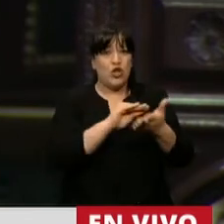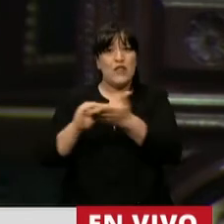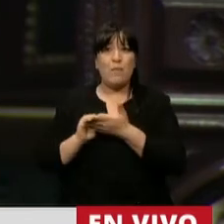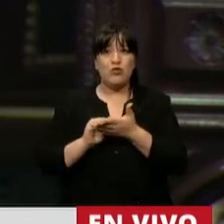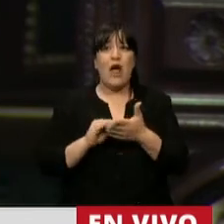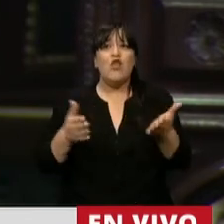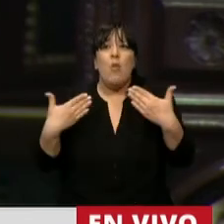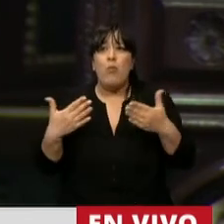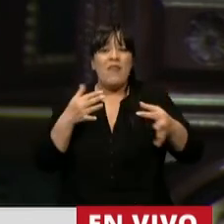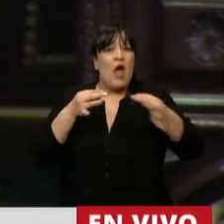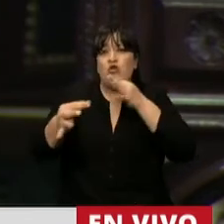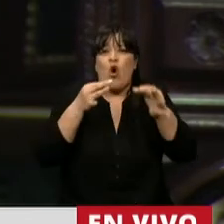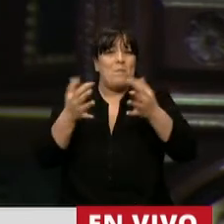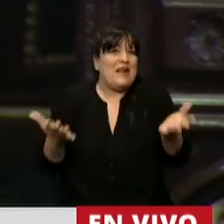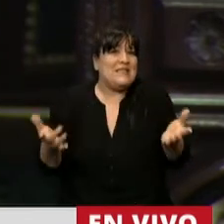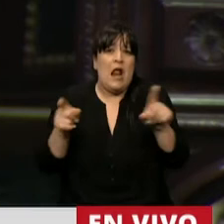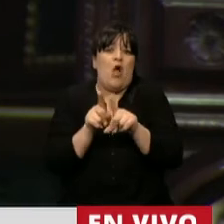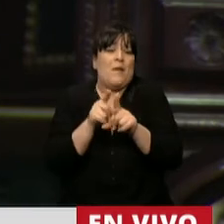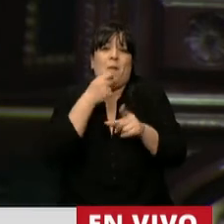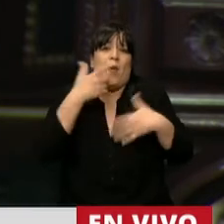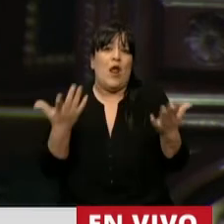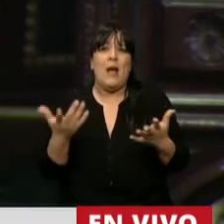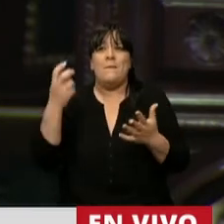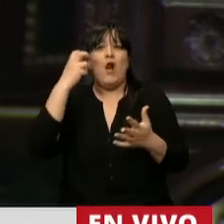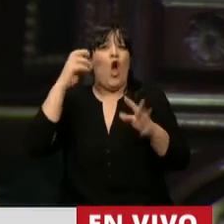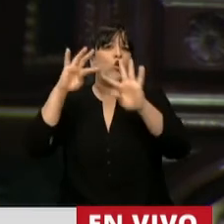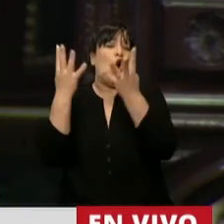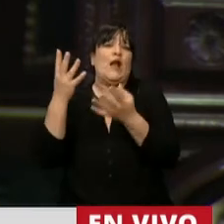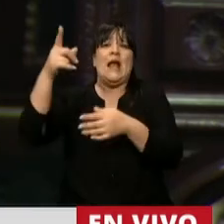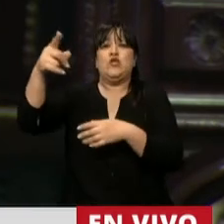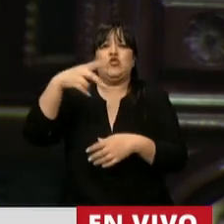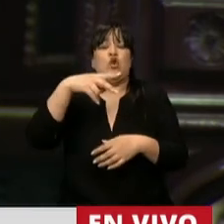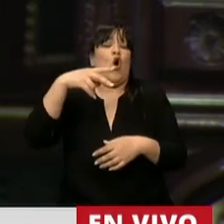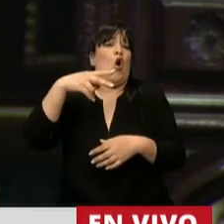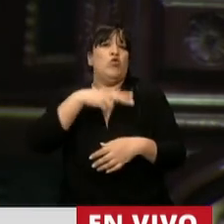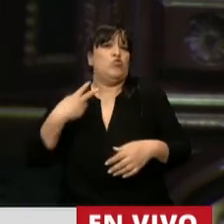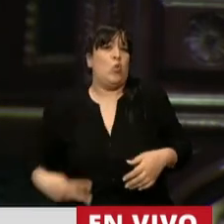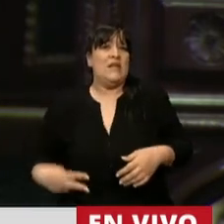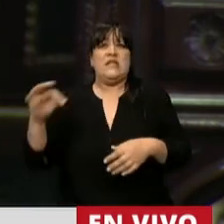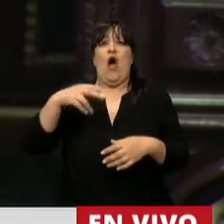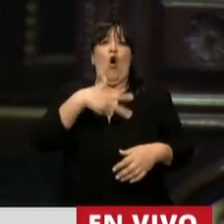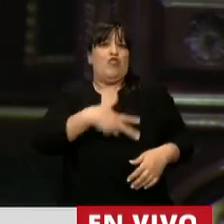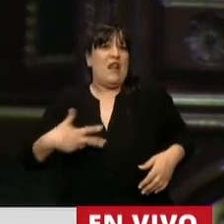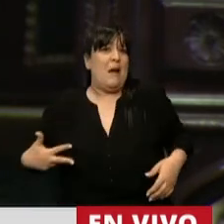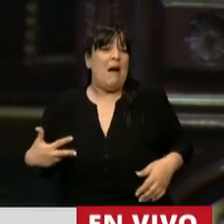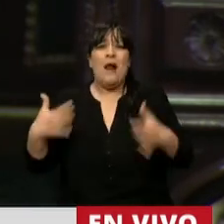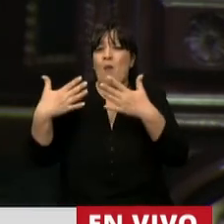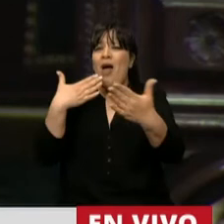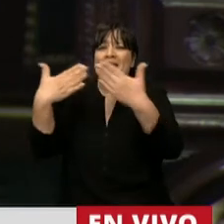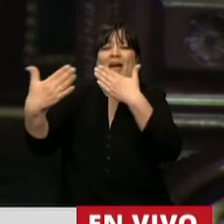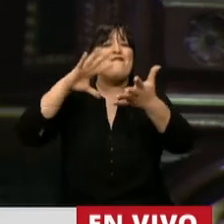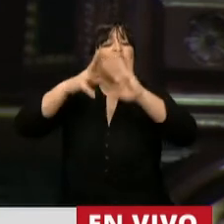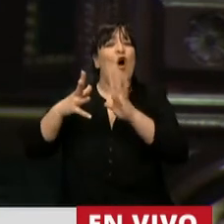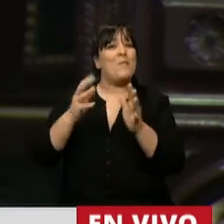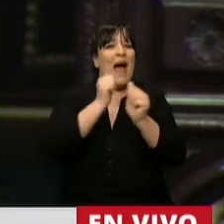diputados podíamos conversar como conversan, no sé, en el Congreso de Suecia o de Dinamarca, que podíamos tener un